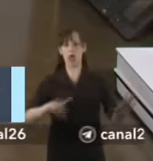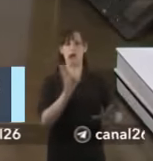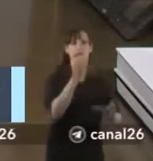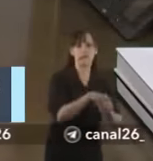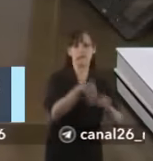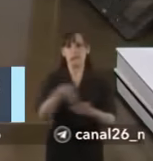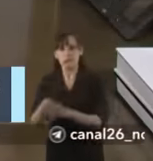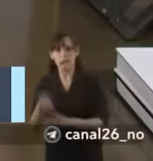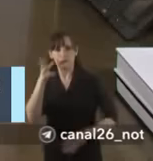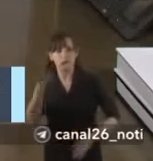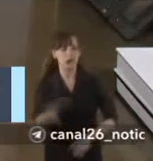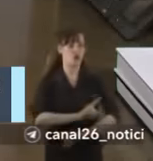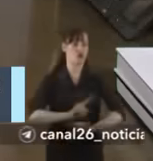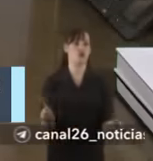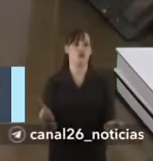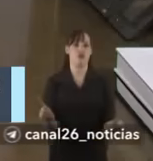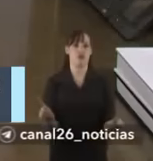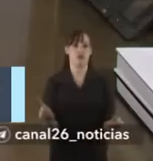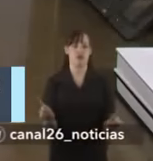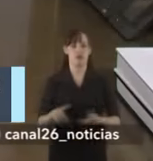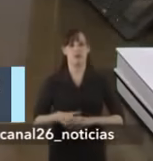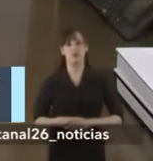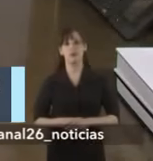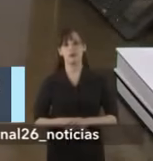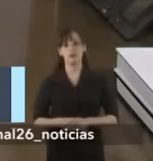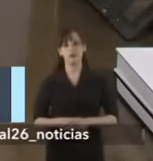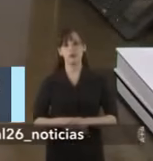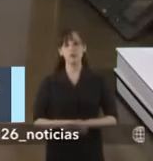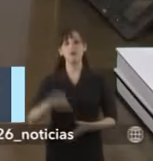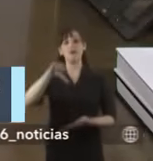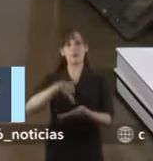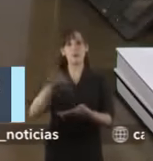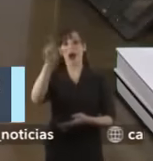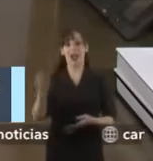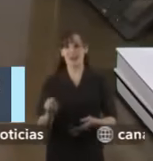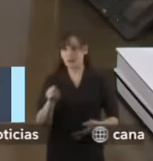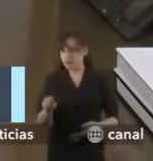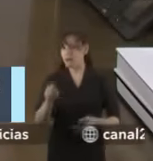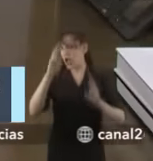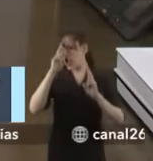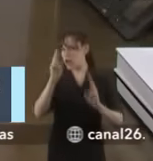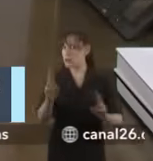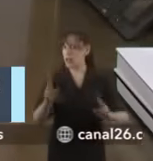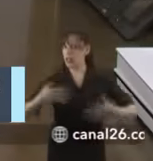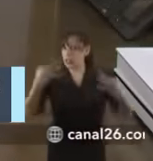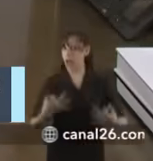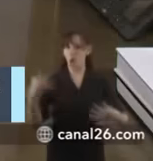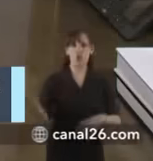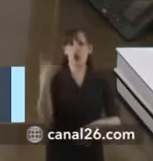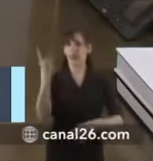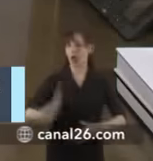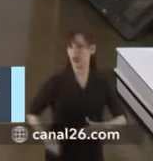la propiedad de los argentinos un país donde se respeta el orden público un país donde la política no se sirve la